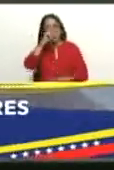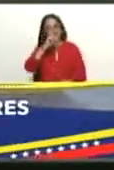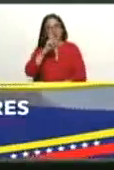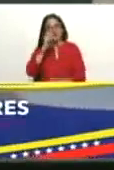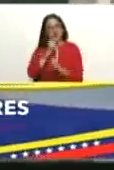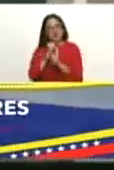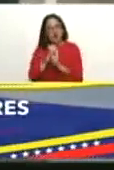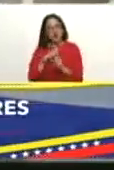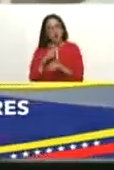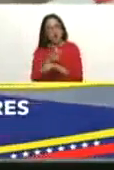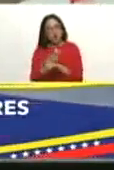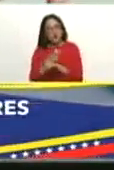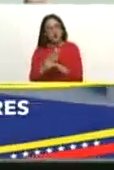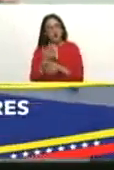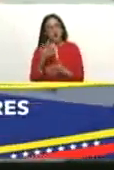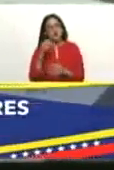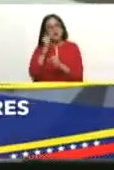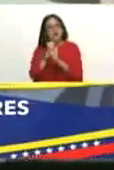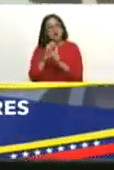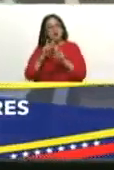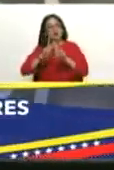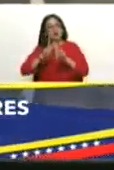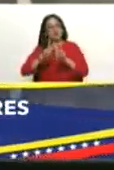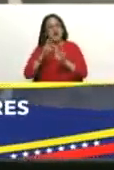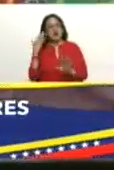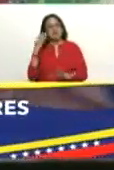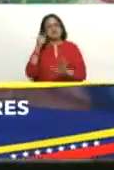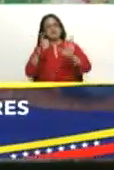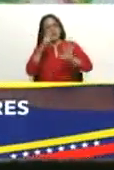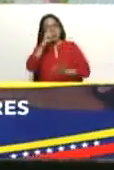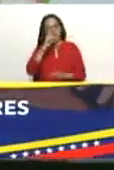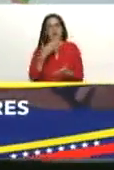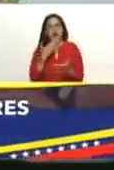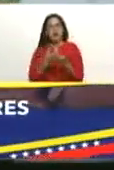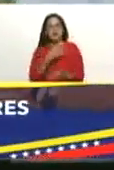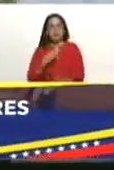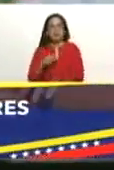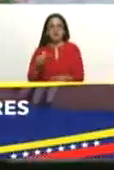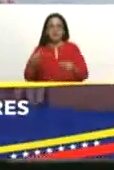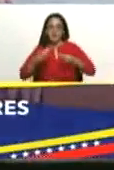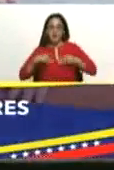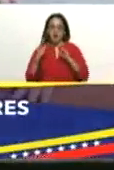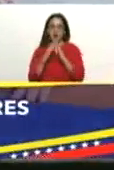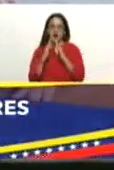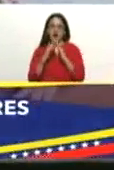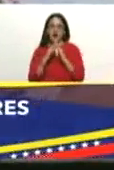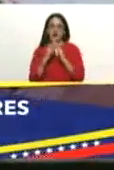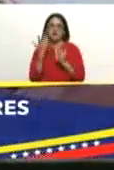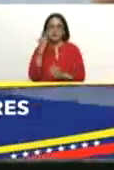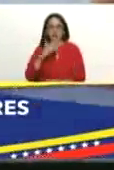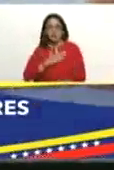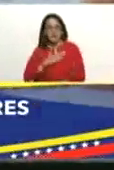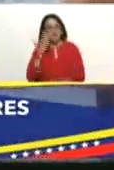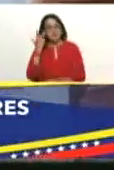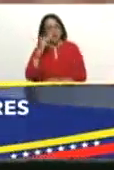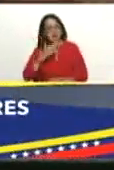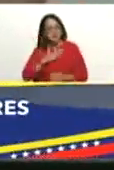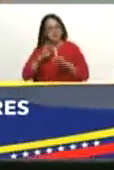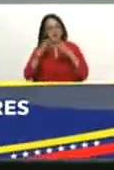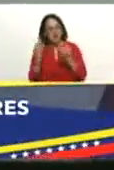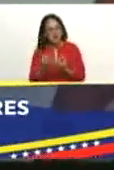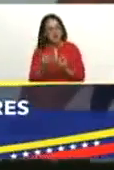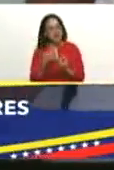la gran misión hace 6 años. Gracias, presidente, por darnos esta vivienda digna para mí y para mi familia. Solo es